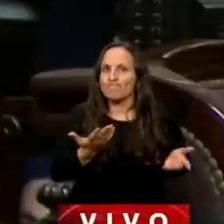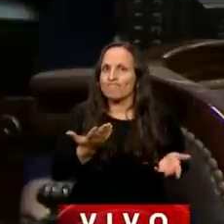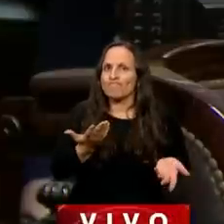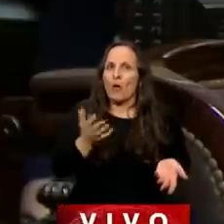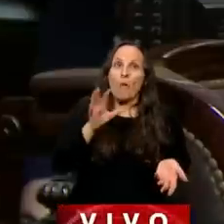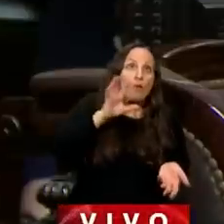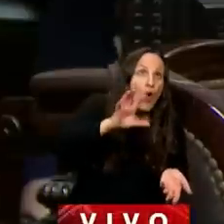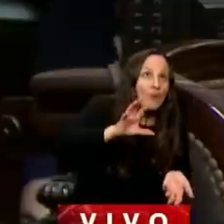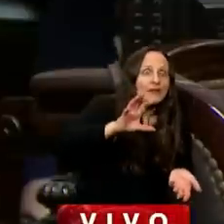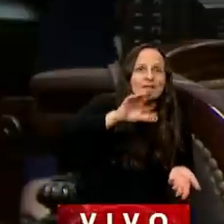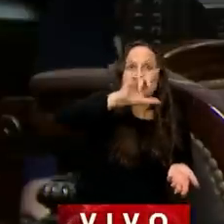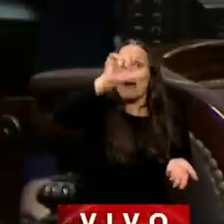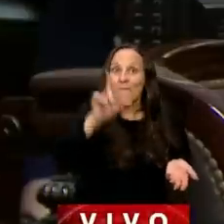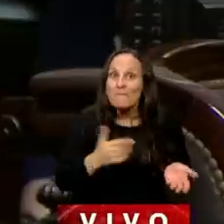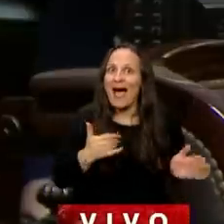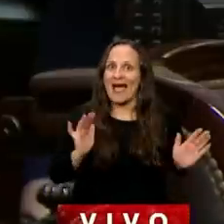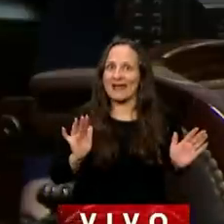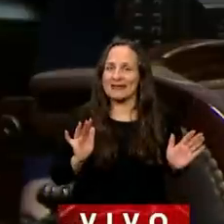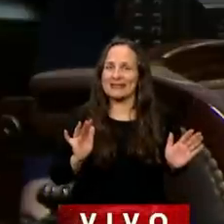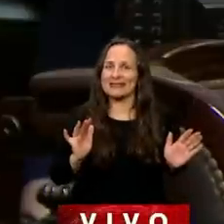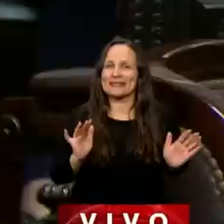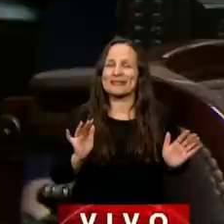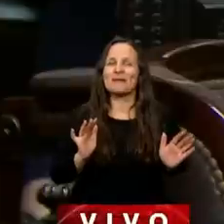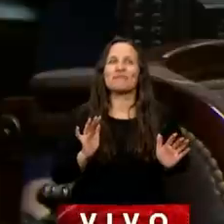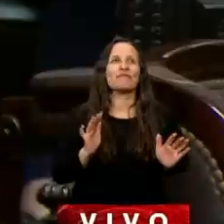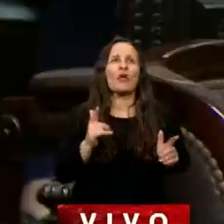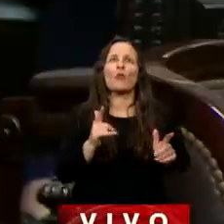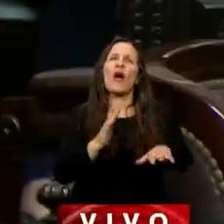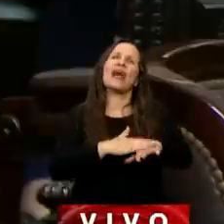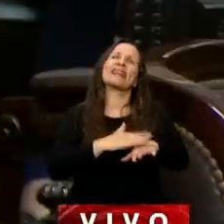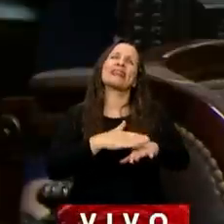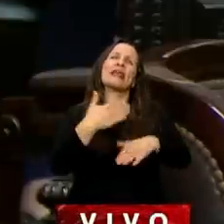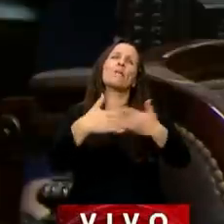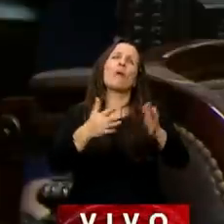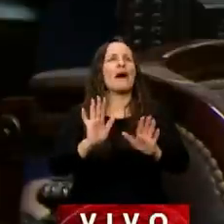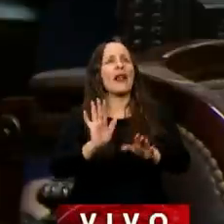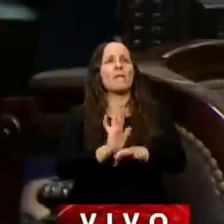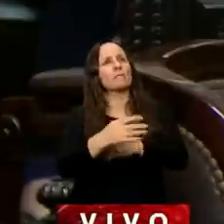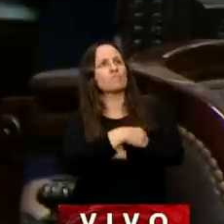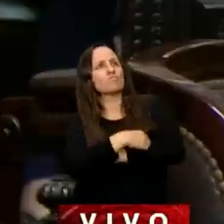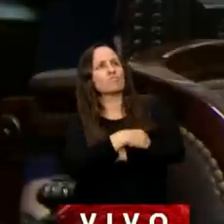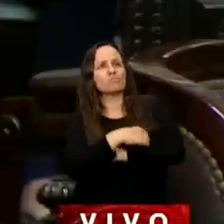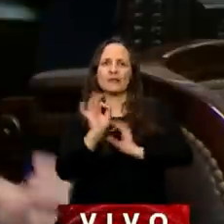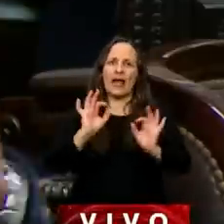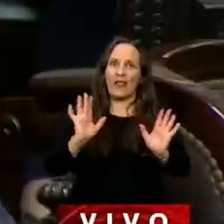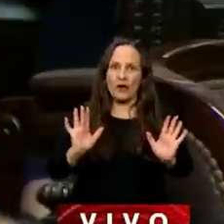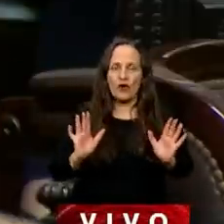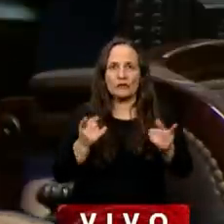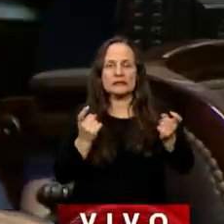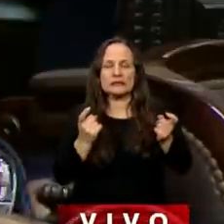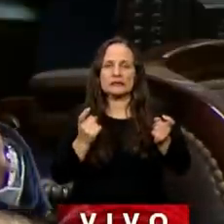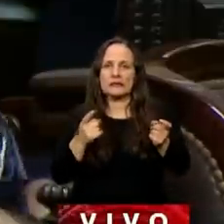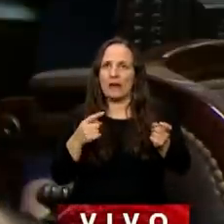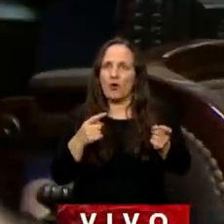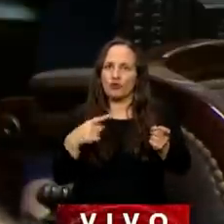el país no tenemos más margen como para quedarnos de brazos cruzados. La sociedad nos exige que trabajemos de